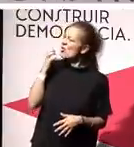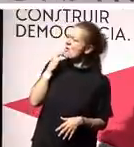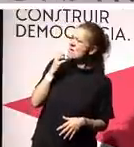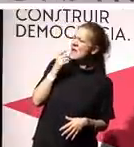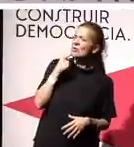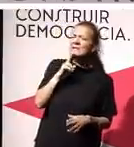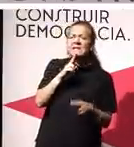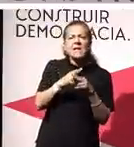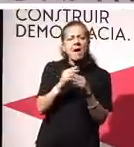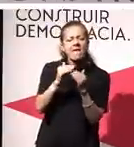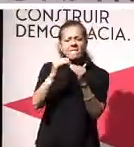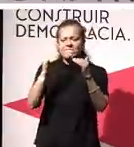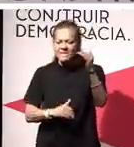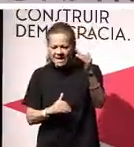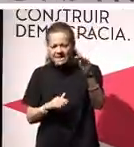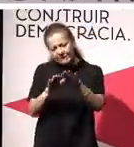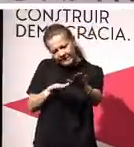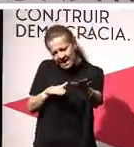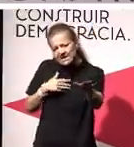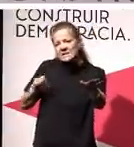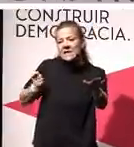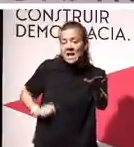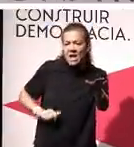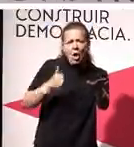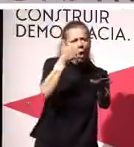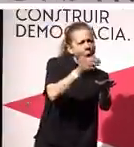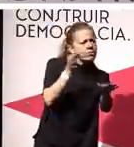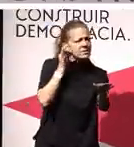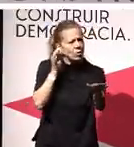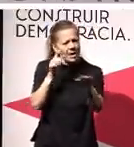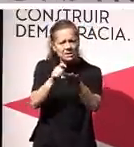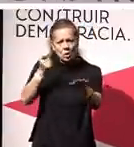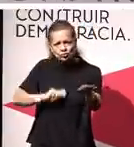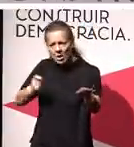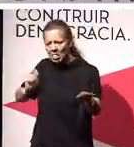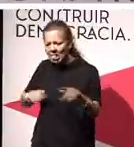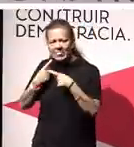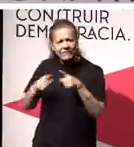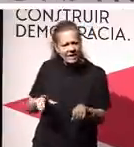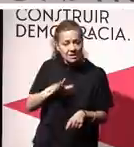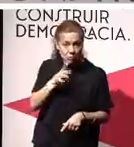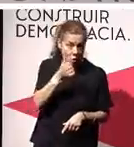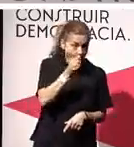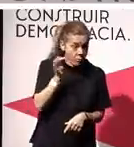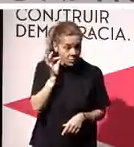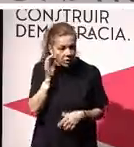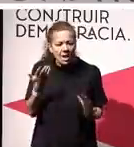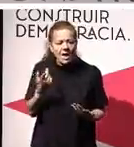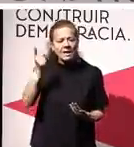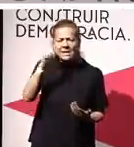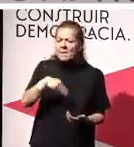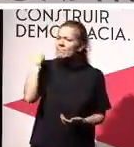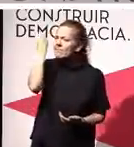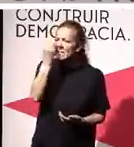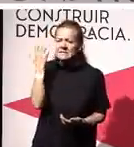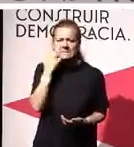brecha salarial, que los hombres y las mujeres cobraban diferente por el hecho de serlo, que miren y piensen con extrañeza también